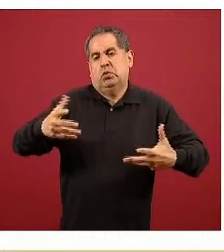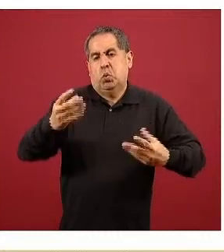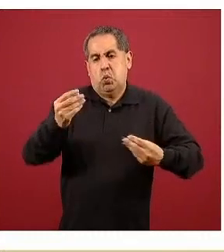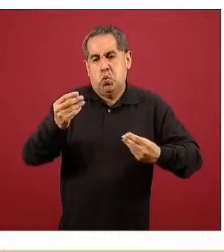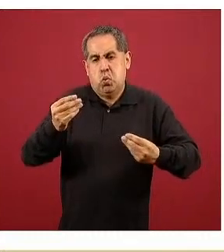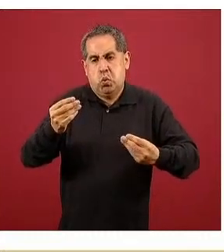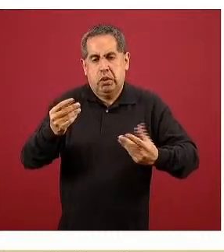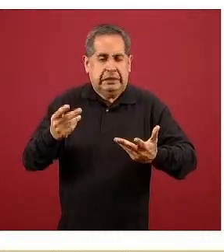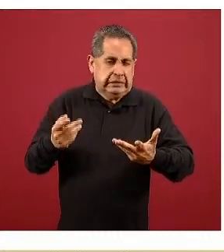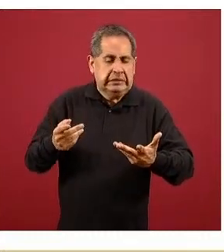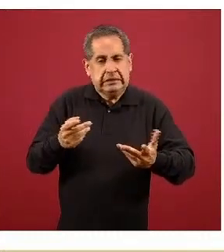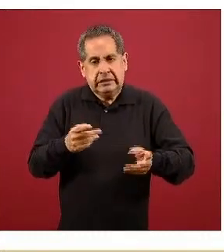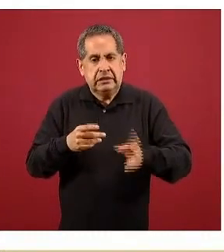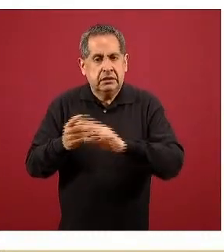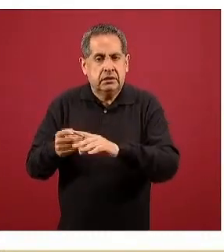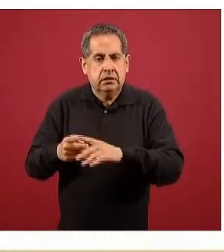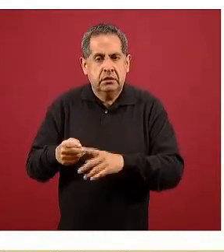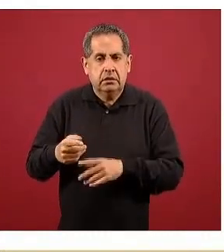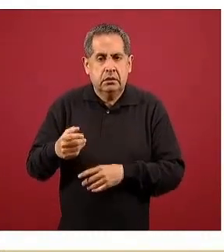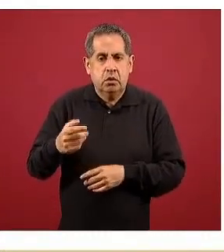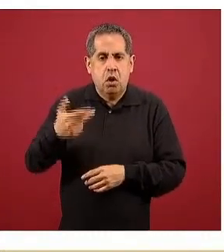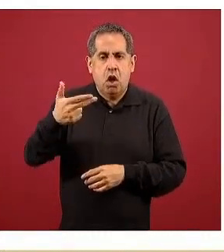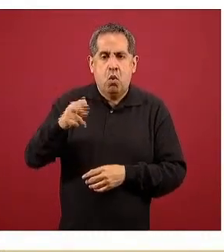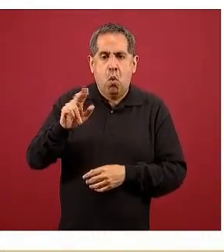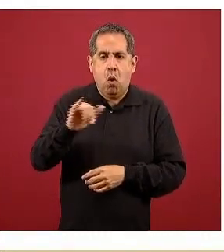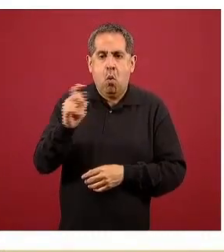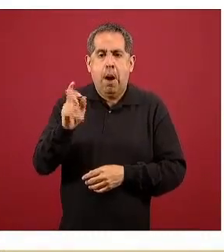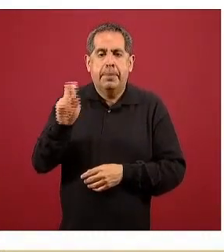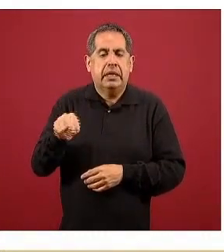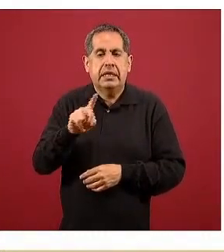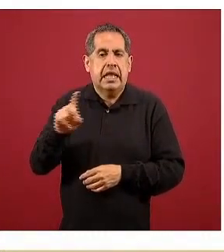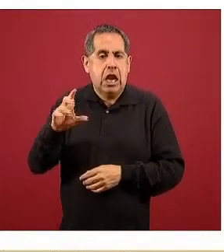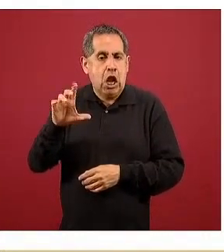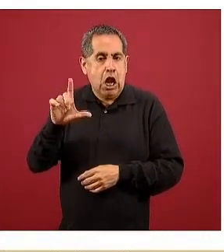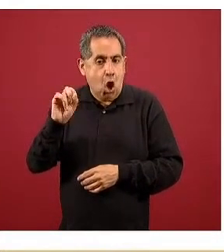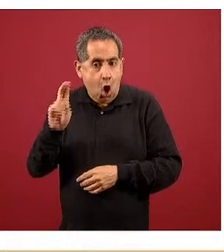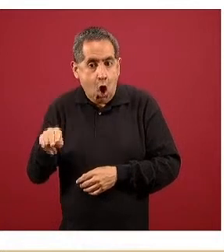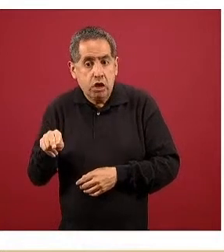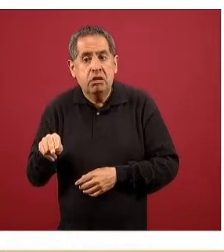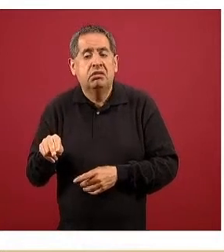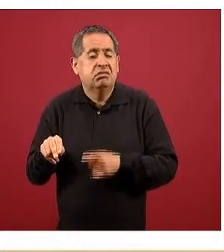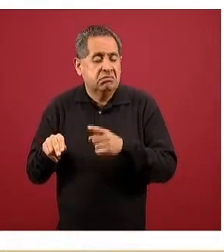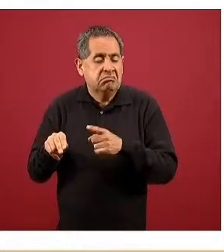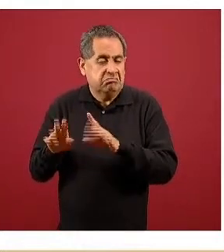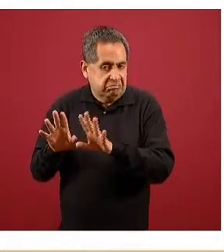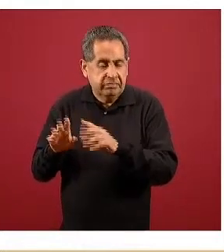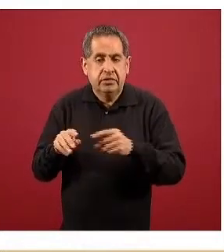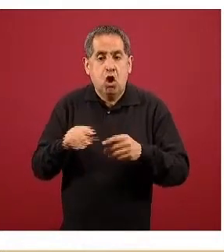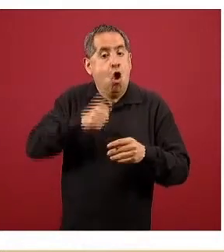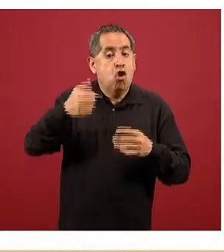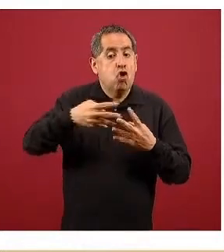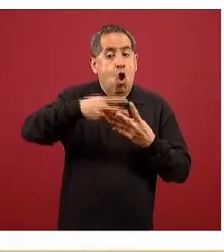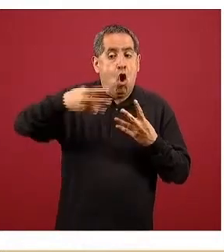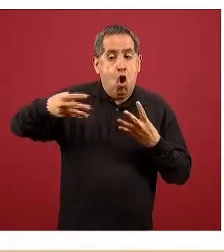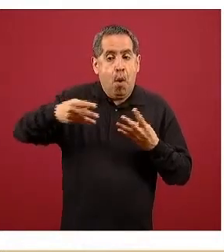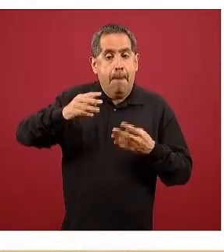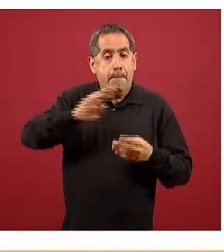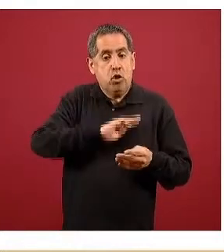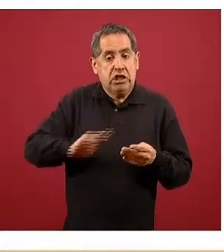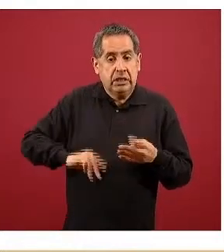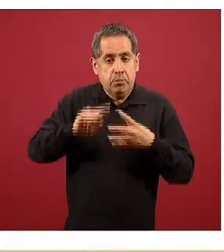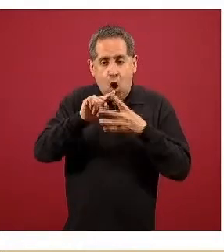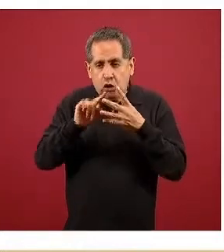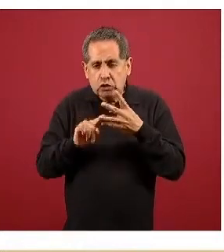ver, salvo por Huajuapan de León, todos los municipios que tenemos en el